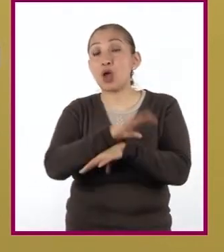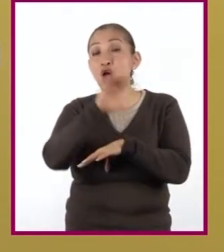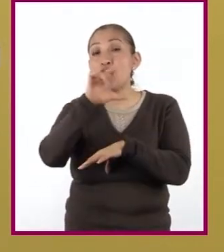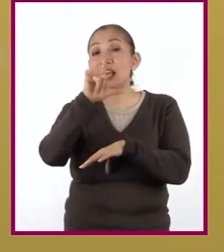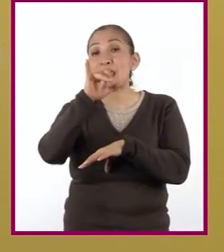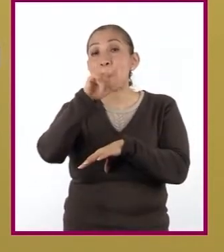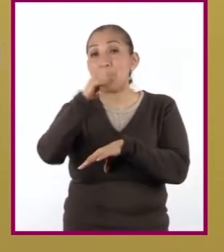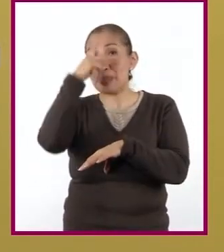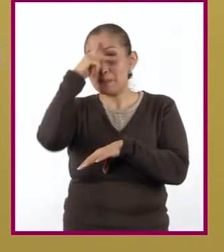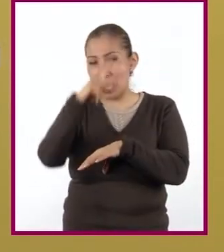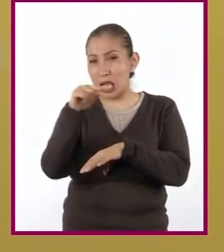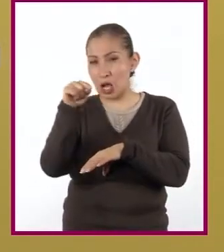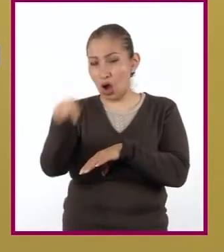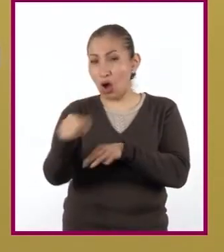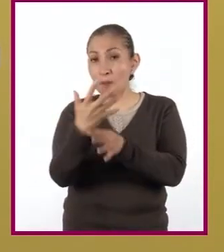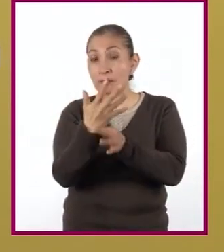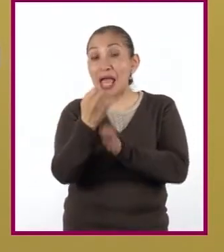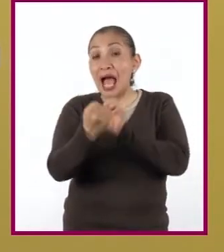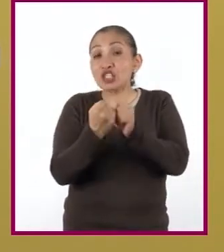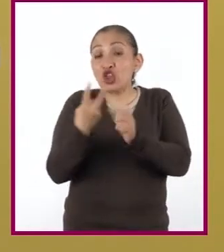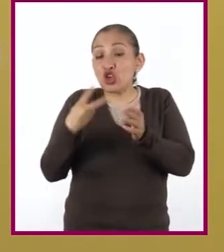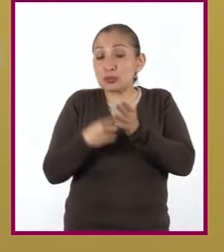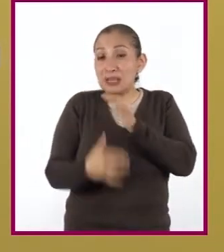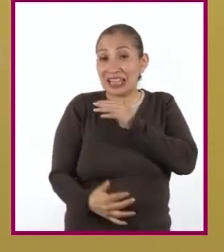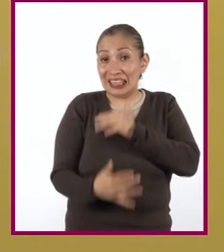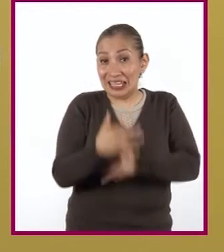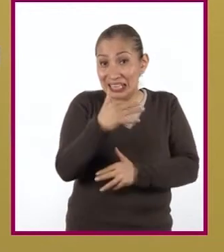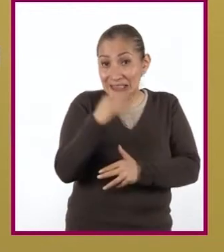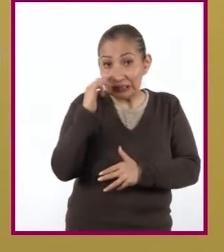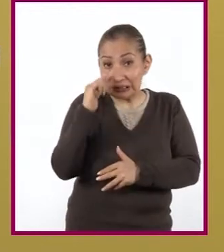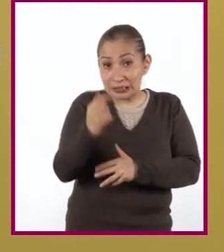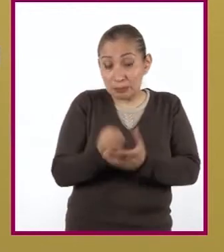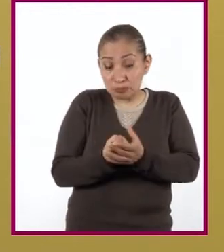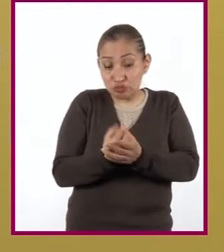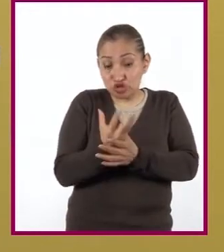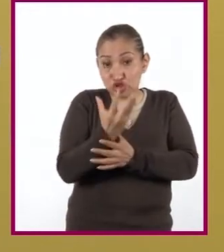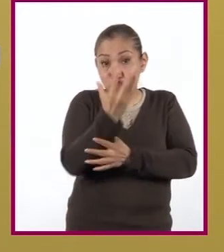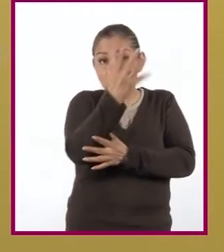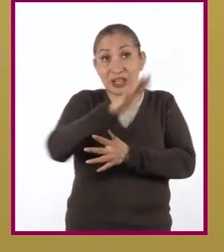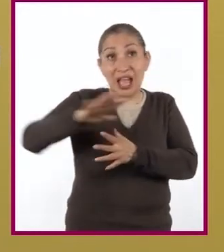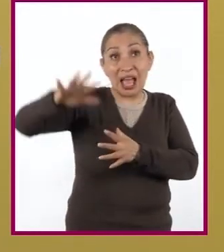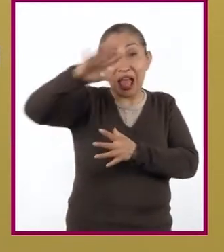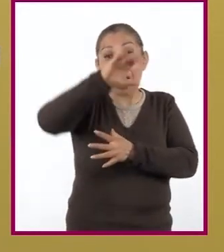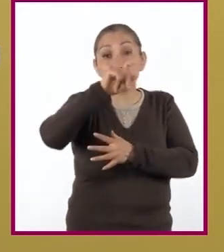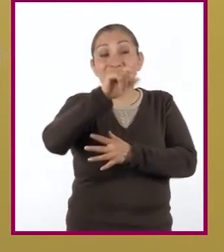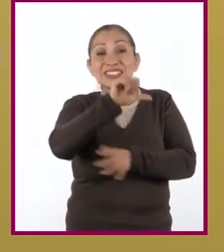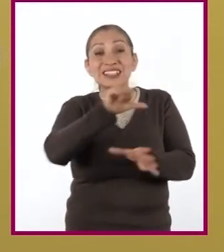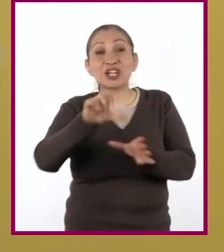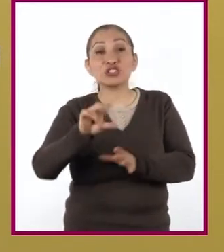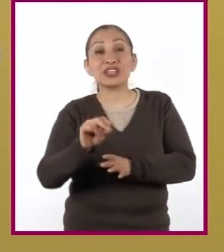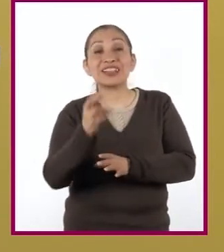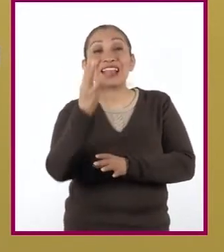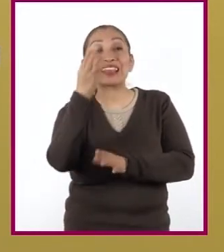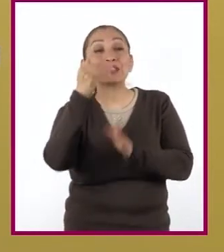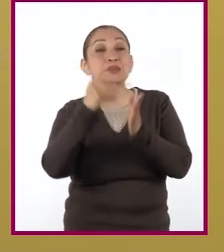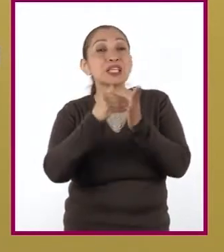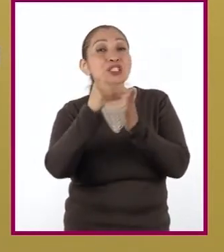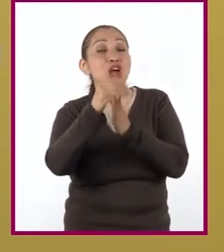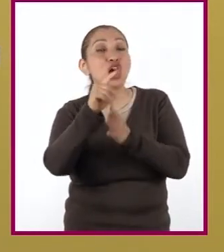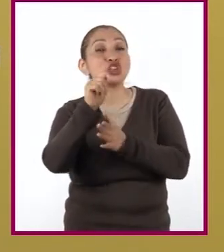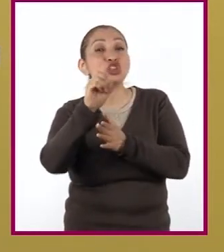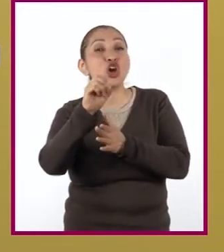Climático de México, en el año 2015 se liberaron a la atmósfera 683 millones